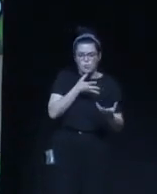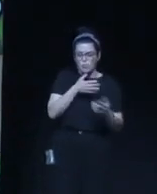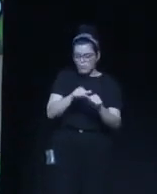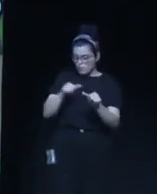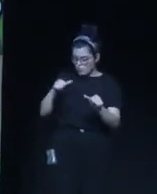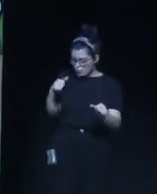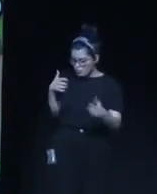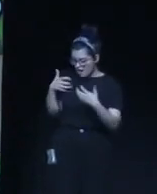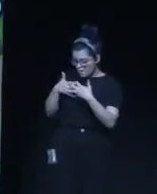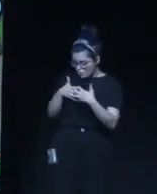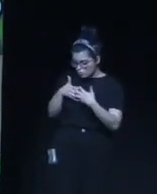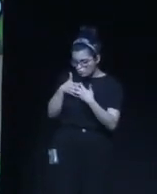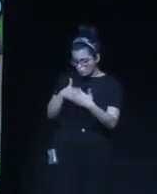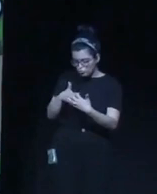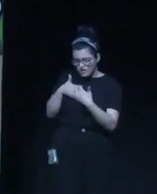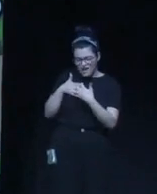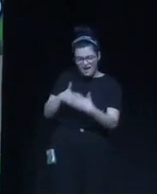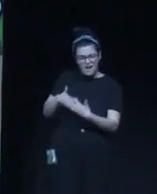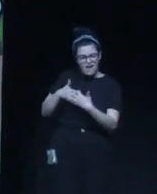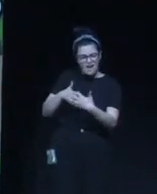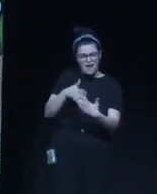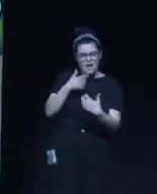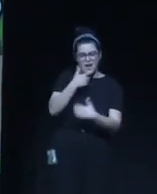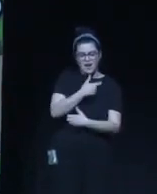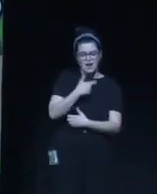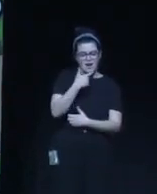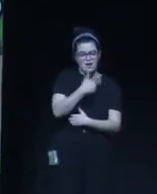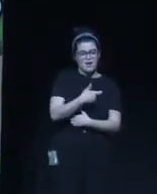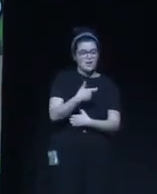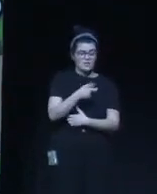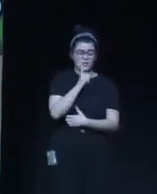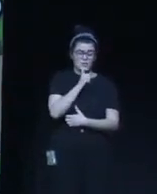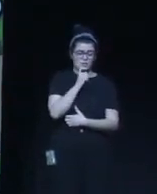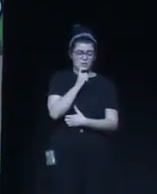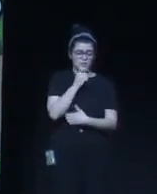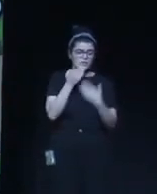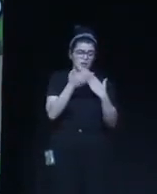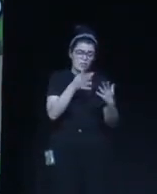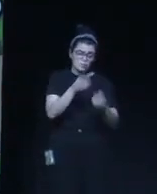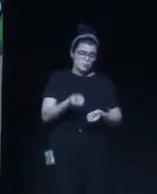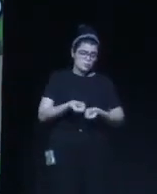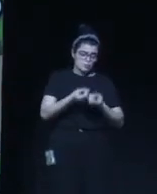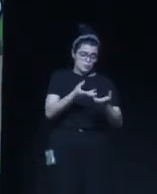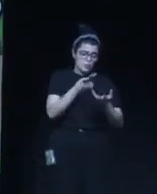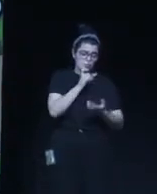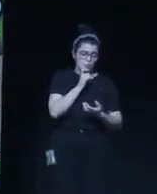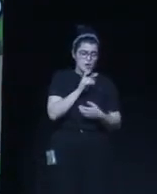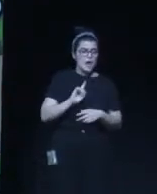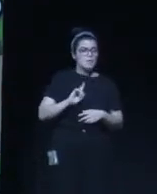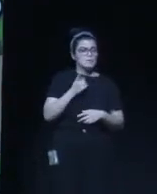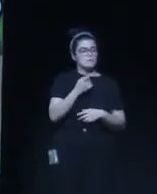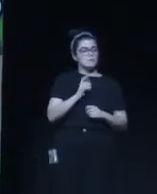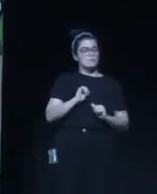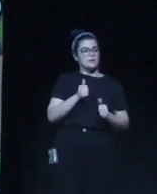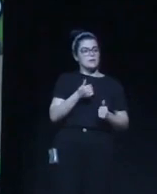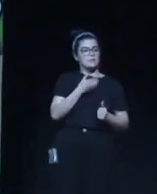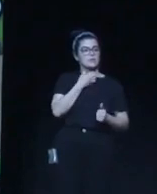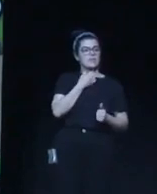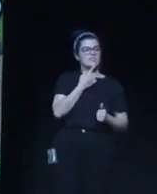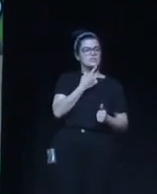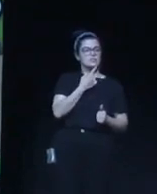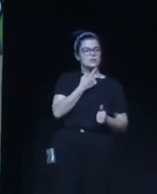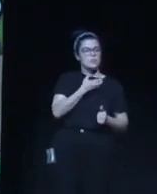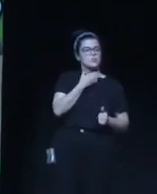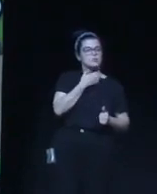sigue siendo una lucha tan larga, tan difícil. Creo que así en la introducción, ¿no? Cuando se ha mencionado Múzquiz como una zona de